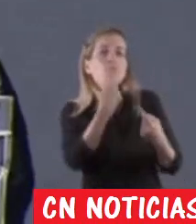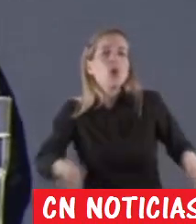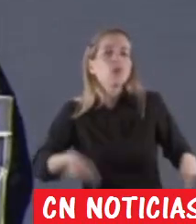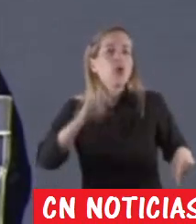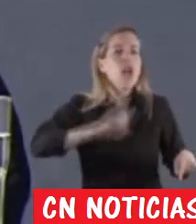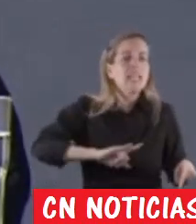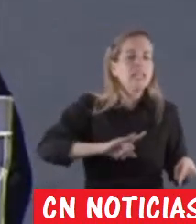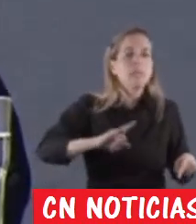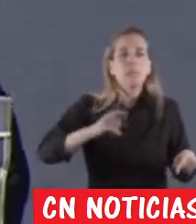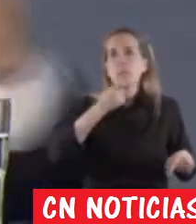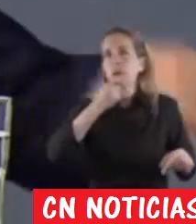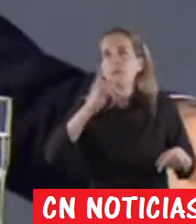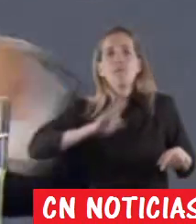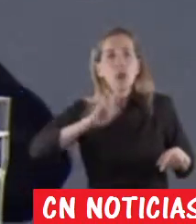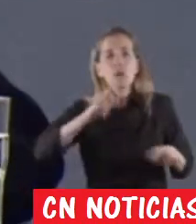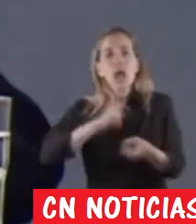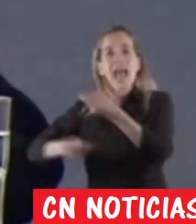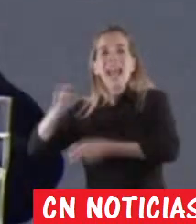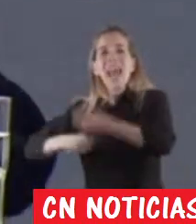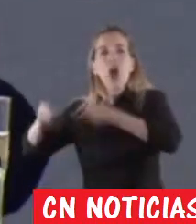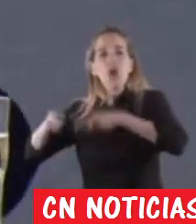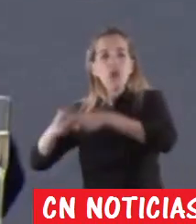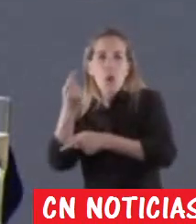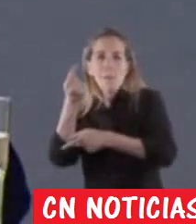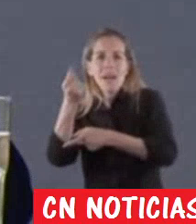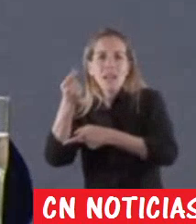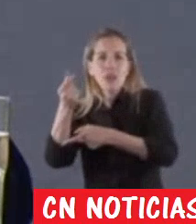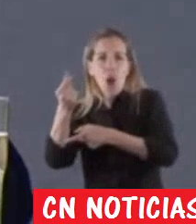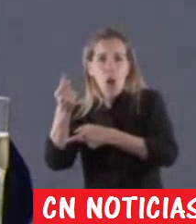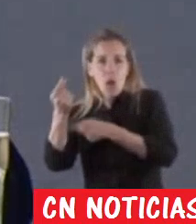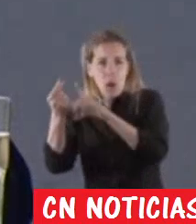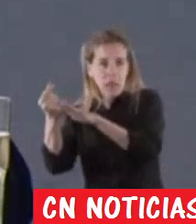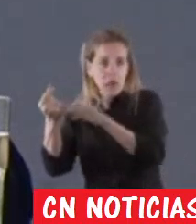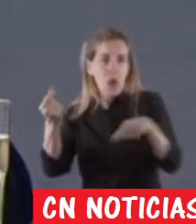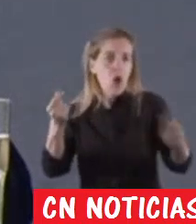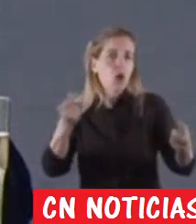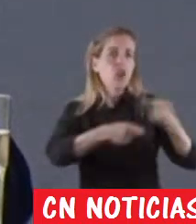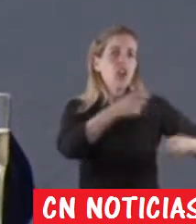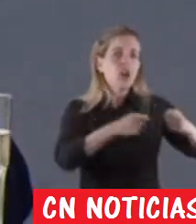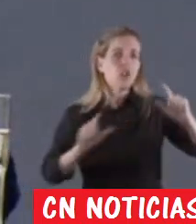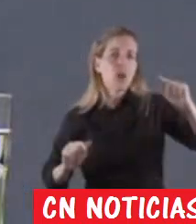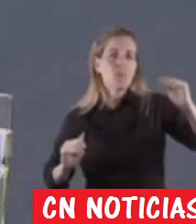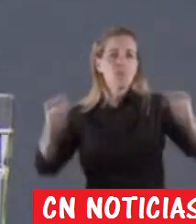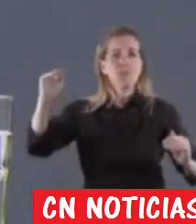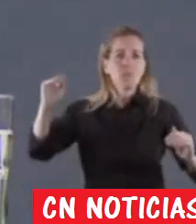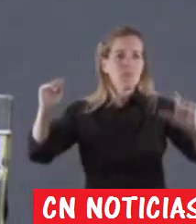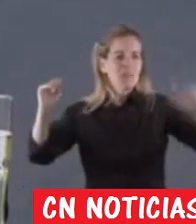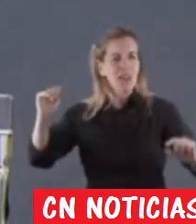distinto valor en un negocio y en otro que está a dos cuadras. Eso